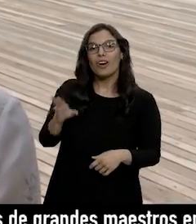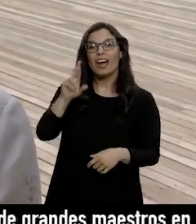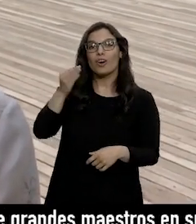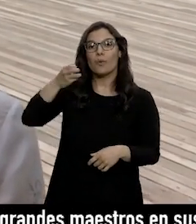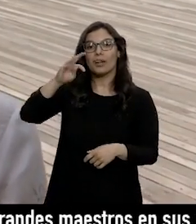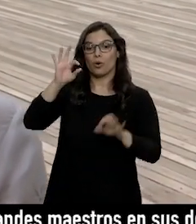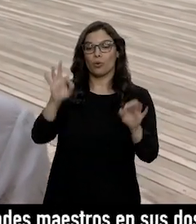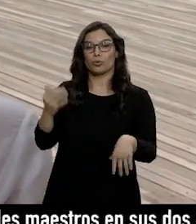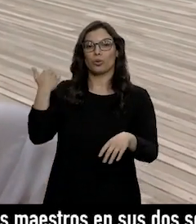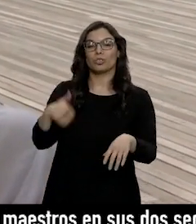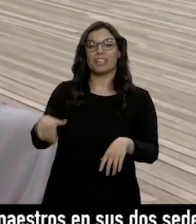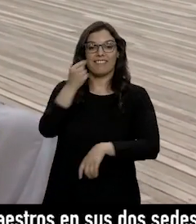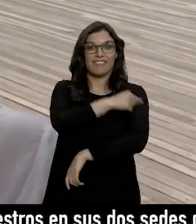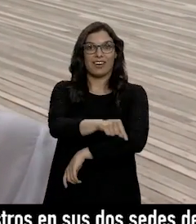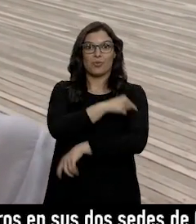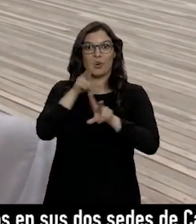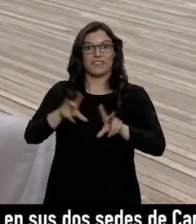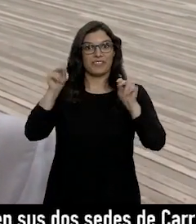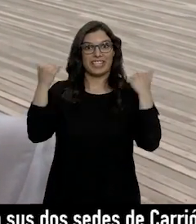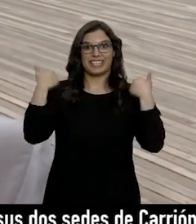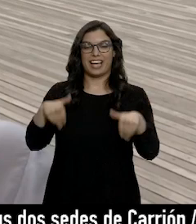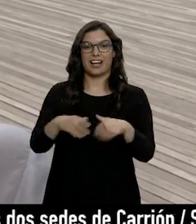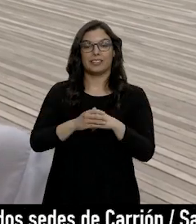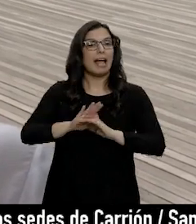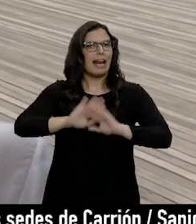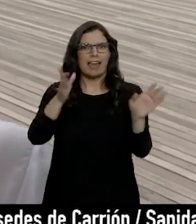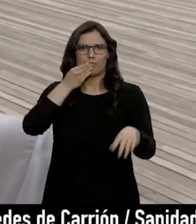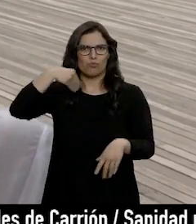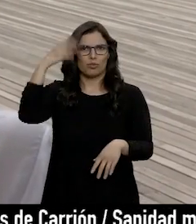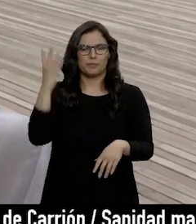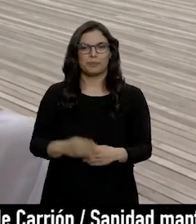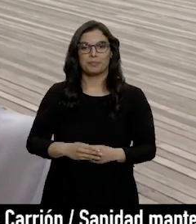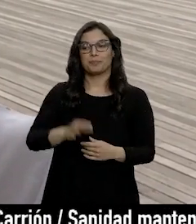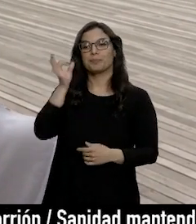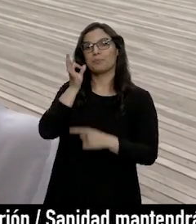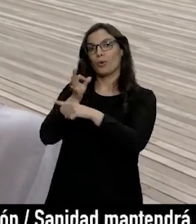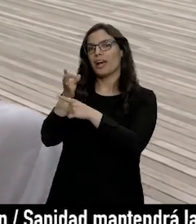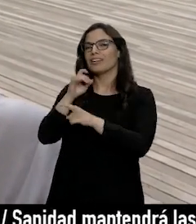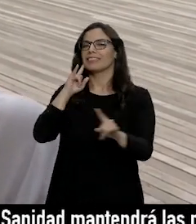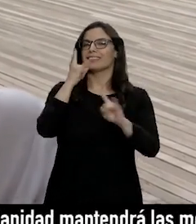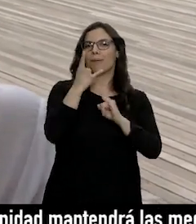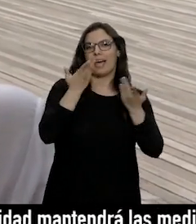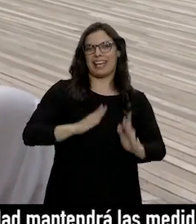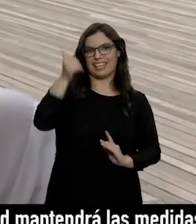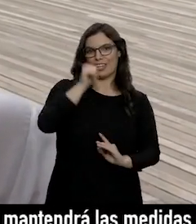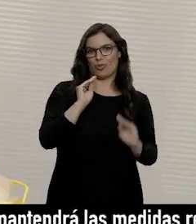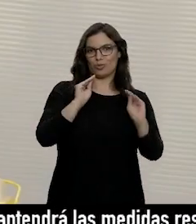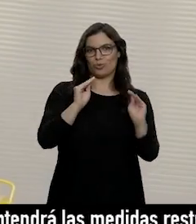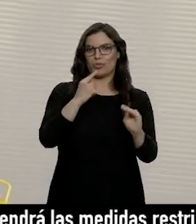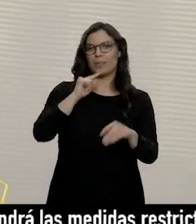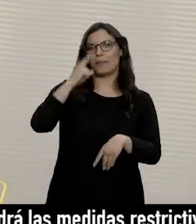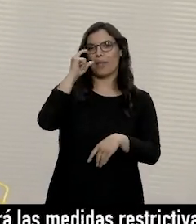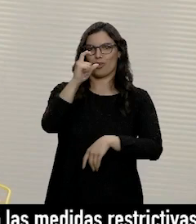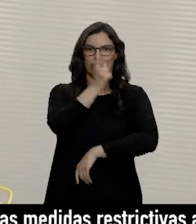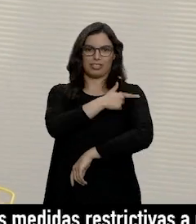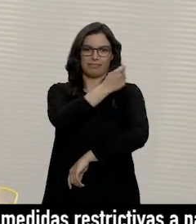acabo de salir de aquí de ponerme la vacuna. Nada, fenomenal. No Isabel le dice a su hijo Roberto que le han puesto la primera dosis de